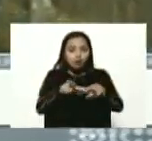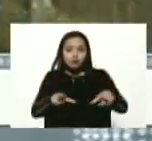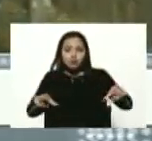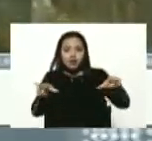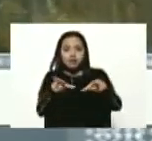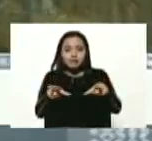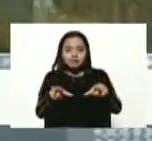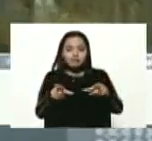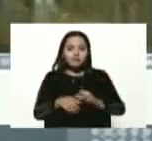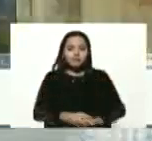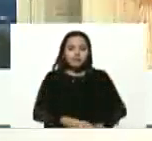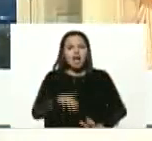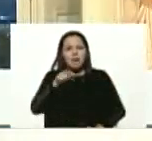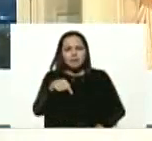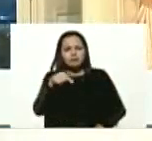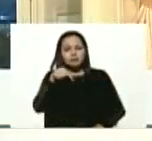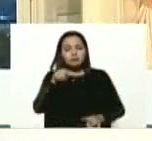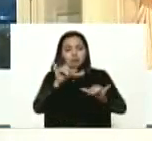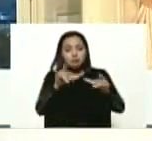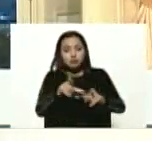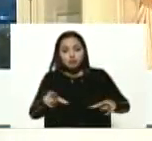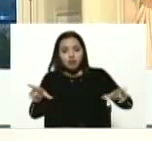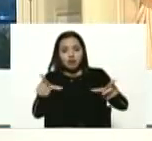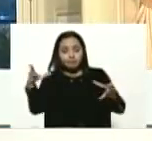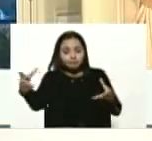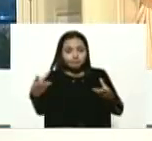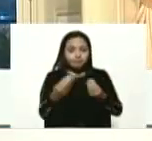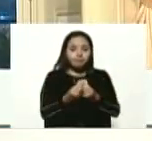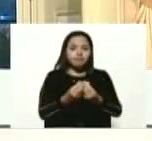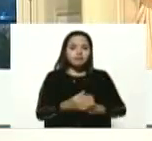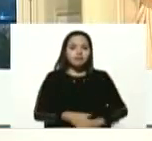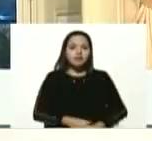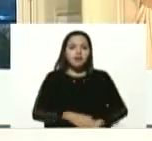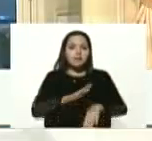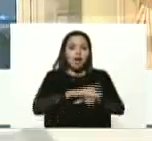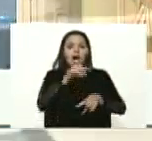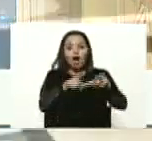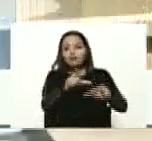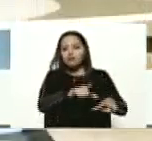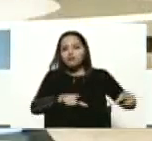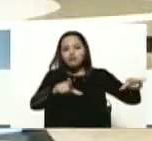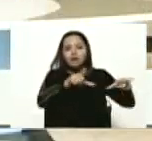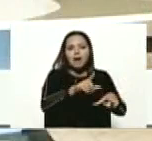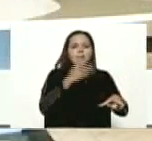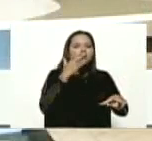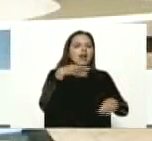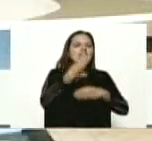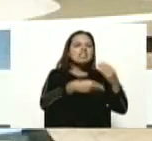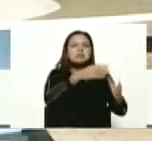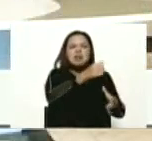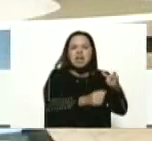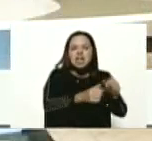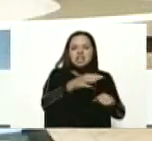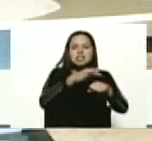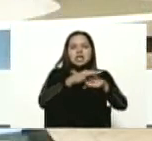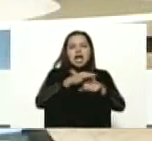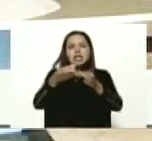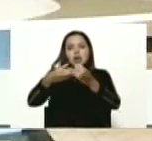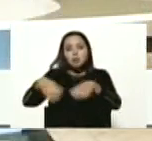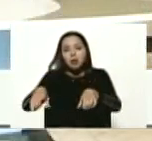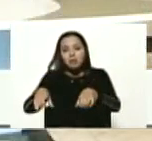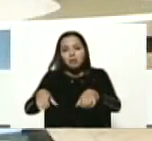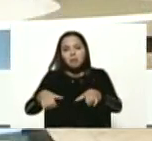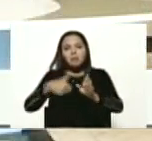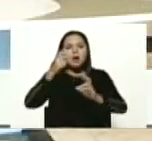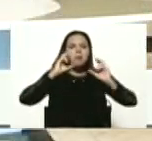diálogo inclusive local, porque hay muchas medidas que hay que tomar en una localidad para producir más leche, más carne, más huevo, más